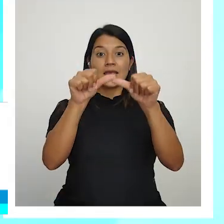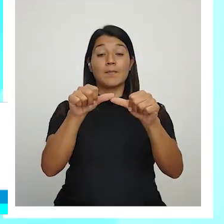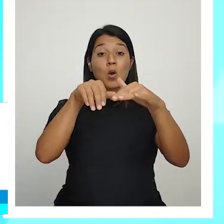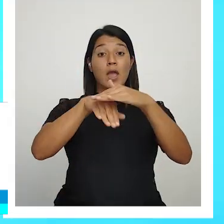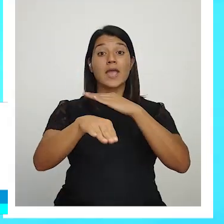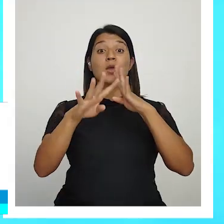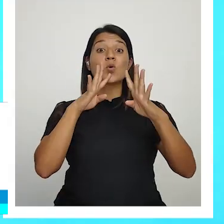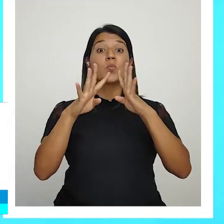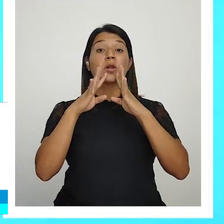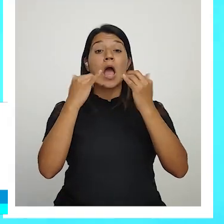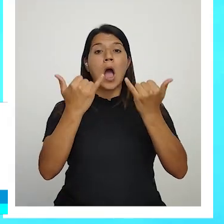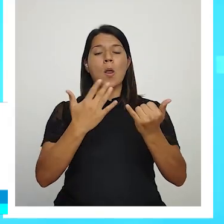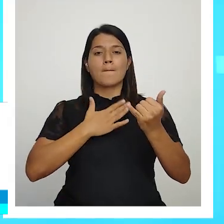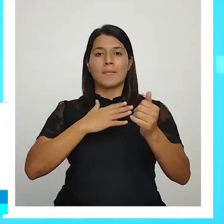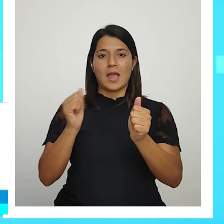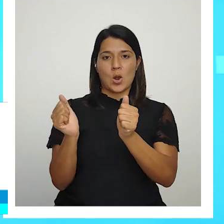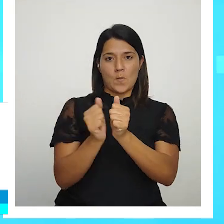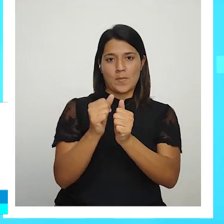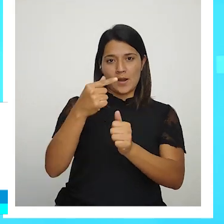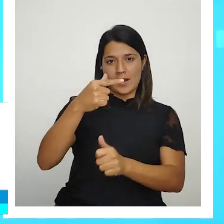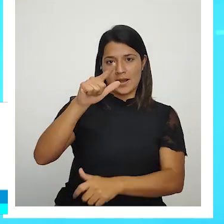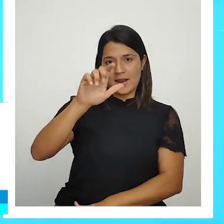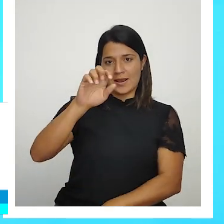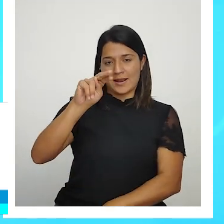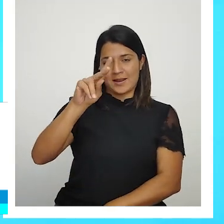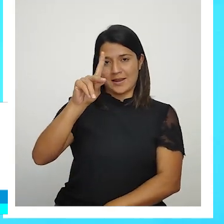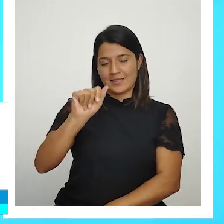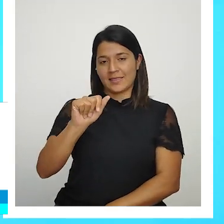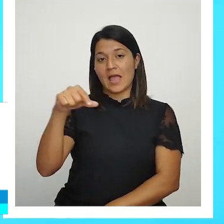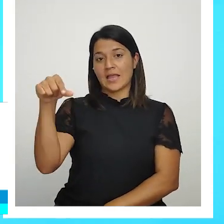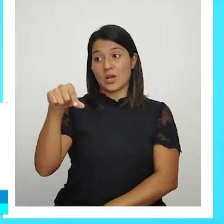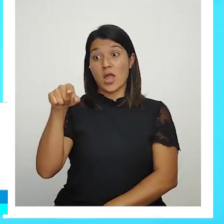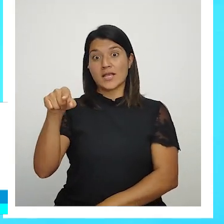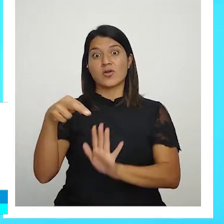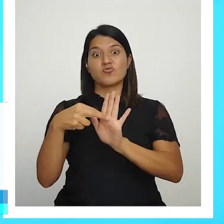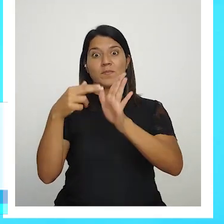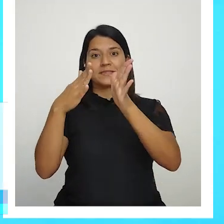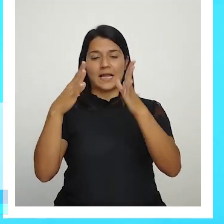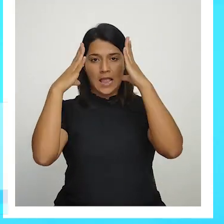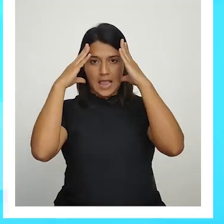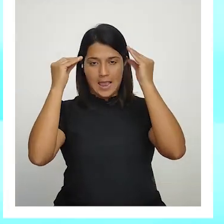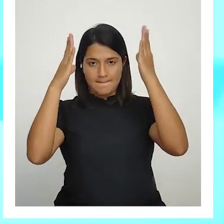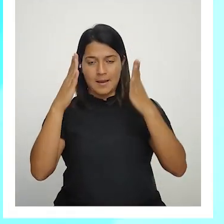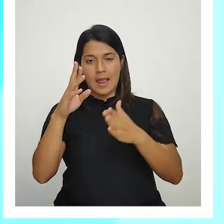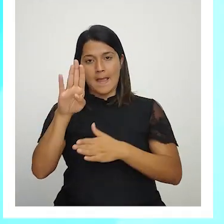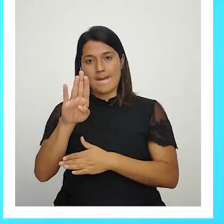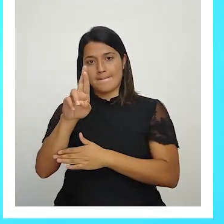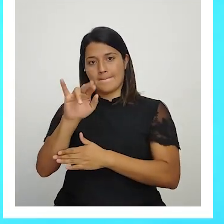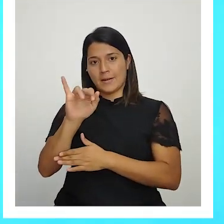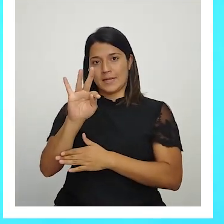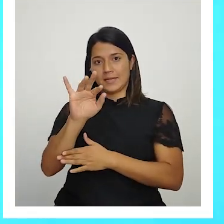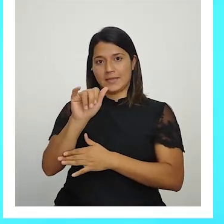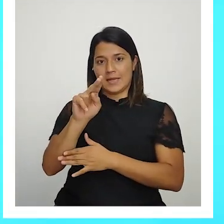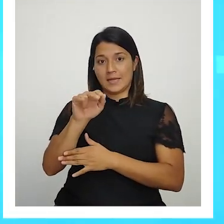Continuamos en Conversamos, nos acompaña Glenda Quiroz de la Embajada Británica y estamos hablando del programa de becas Chevening que ellos